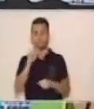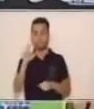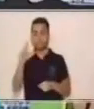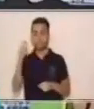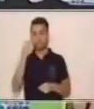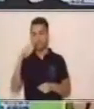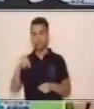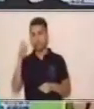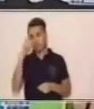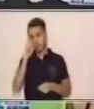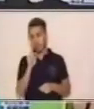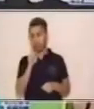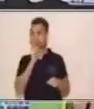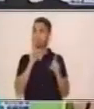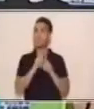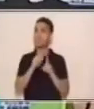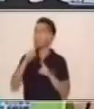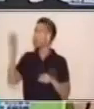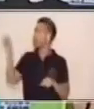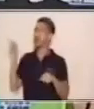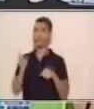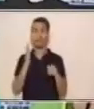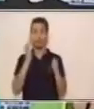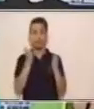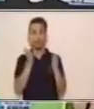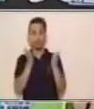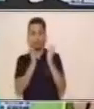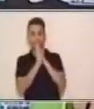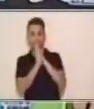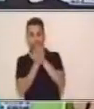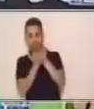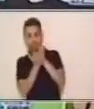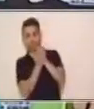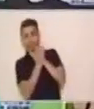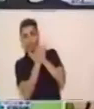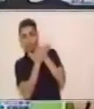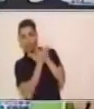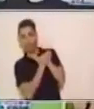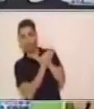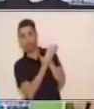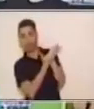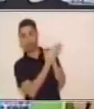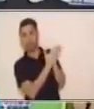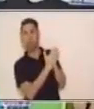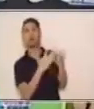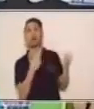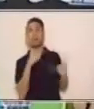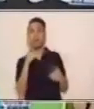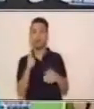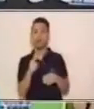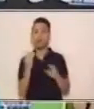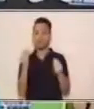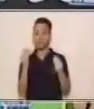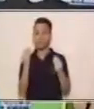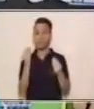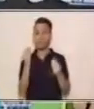tapaderitas de toallas húmedas, que eso lo puedes encontrar, o también puedes hacerlo con material reciclable que tú encuentres en